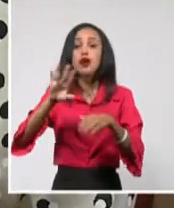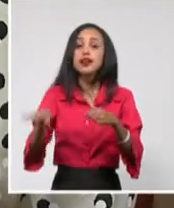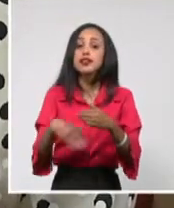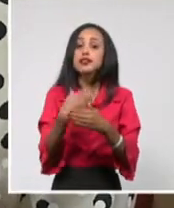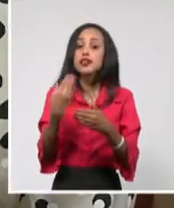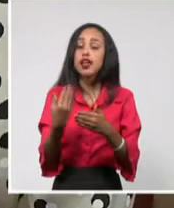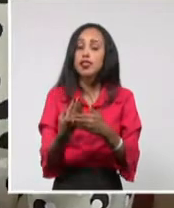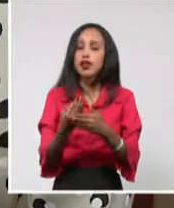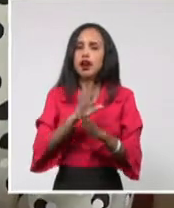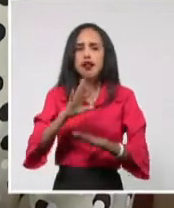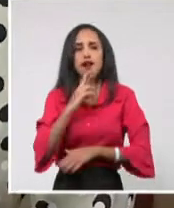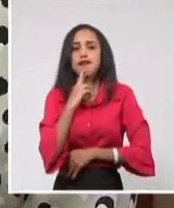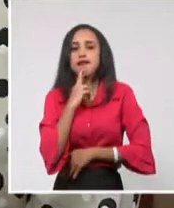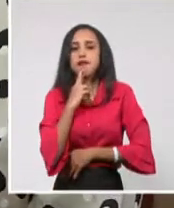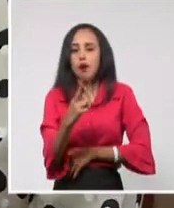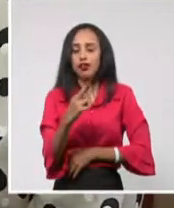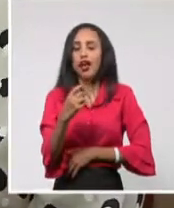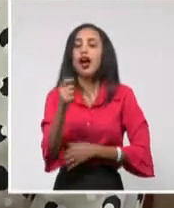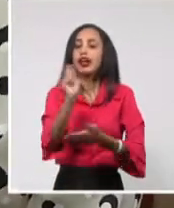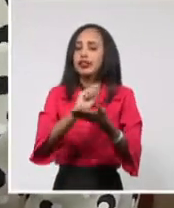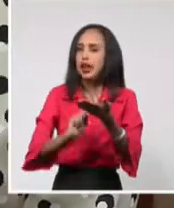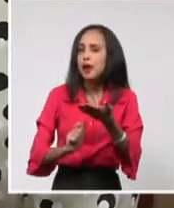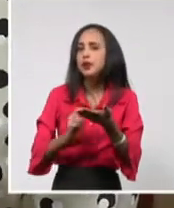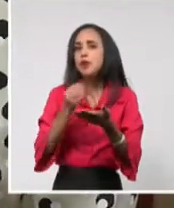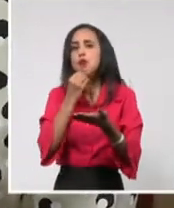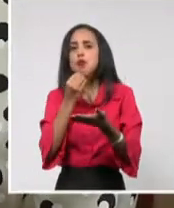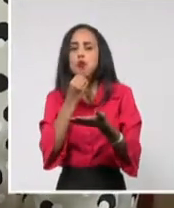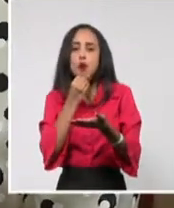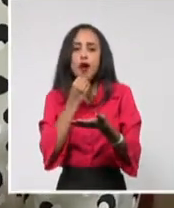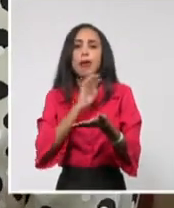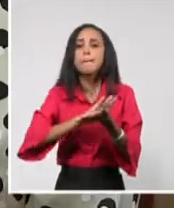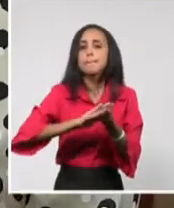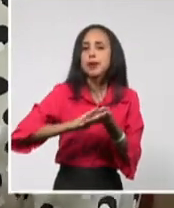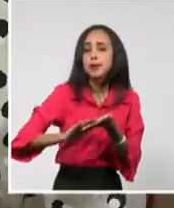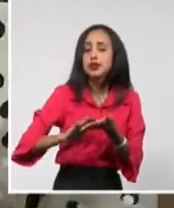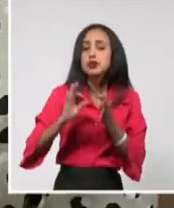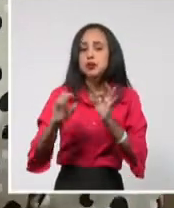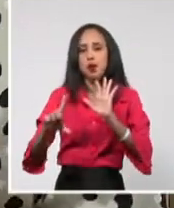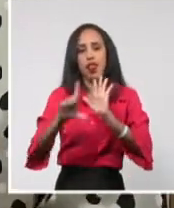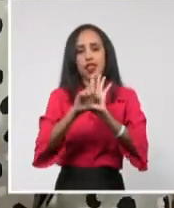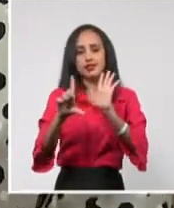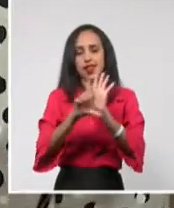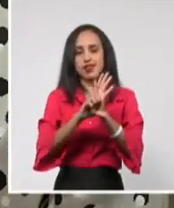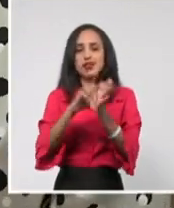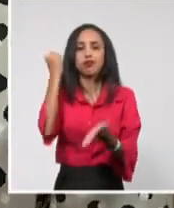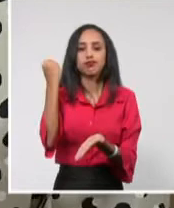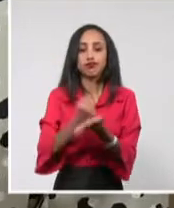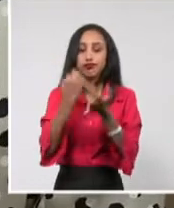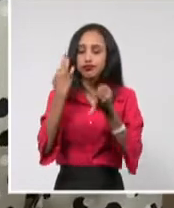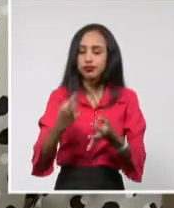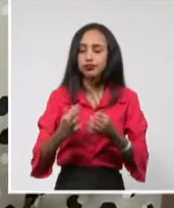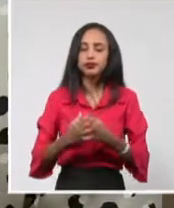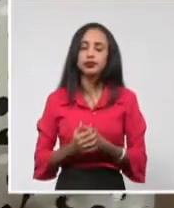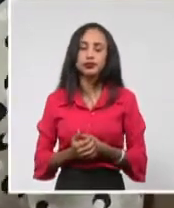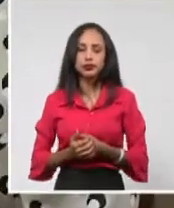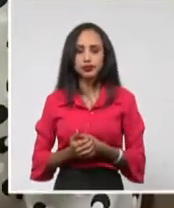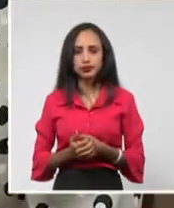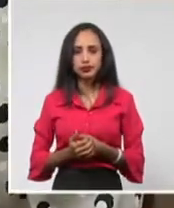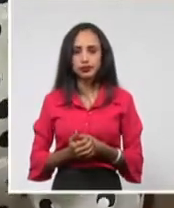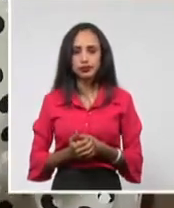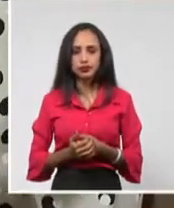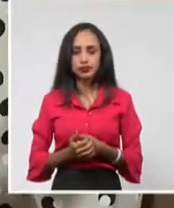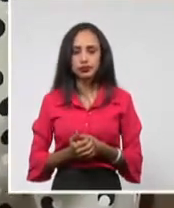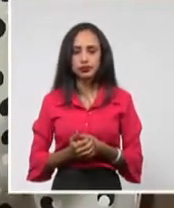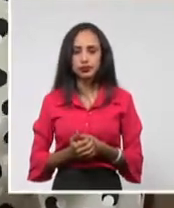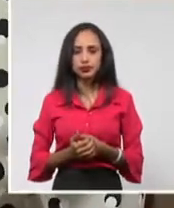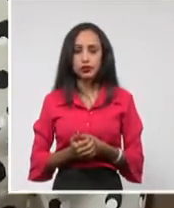recibe respuesta a la tramitación de los permisos, licencias y autorizaciones, con alguna excepción específica que se tramite en 20 días